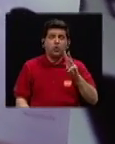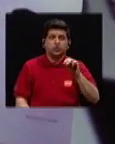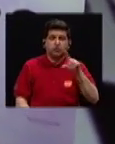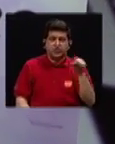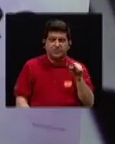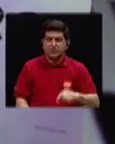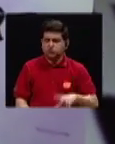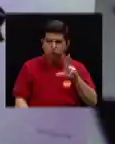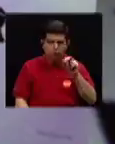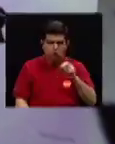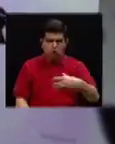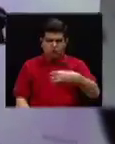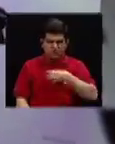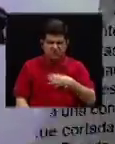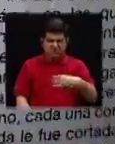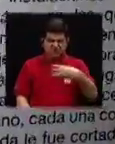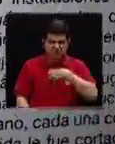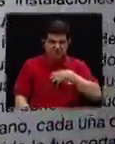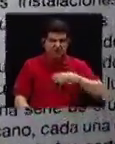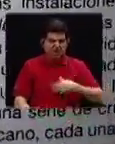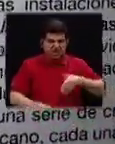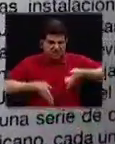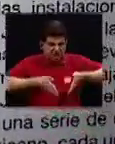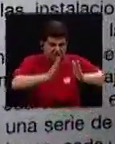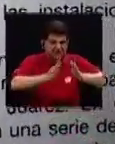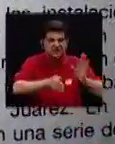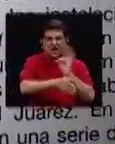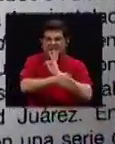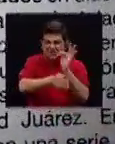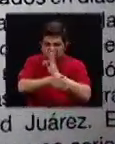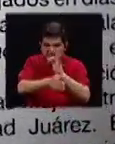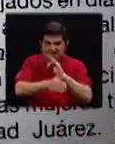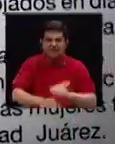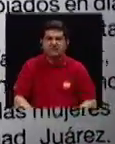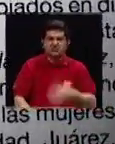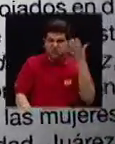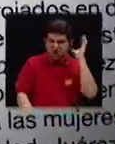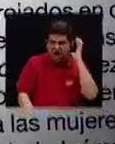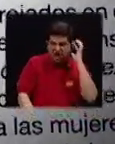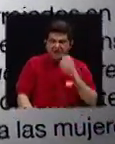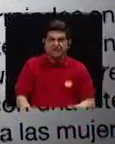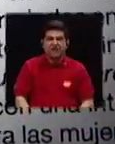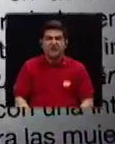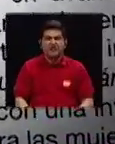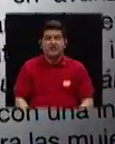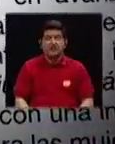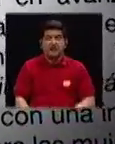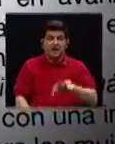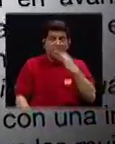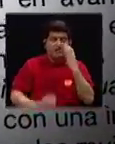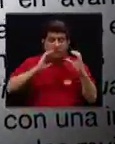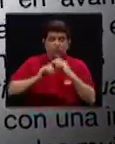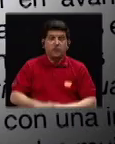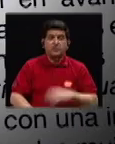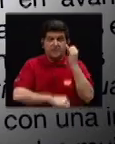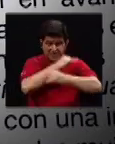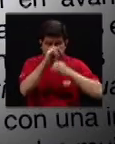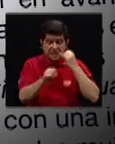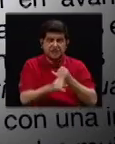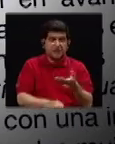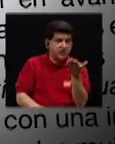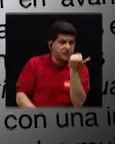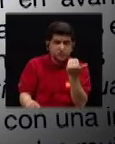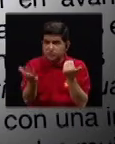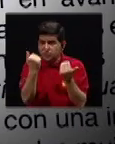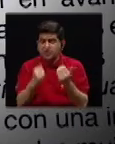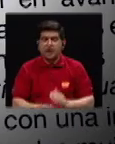protestas en la calle en la televisión en el radio llamaron a los medios internacionales el movimiento